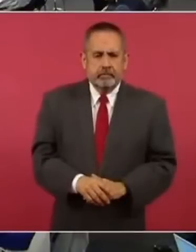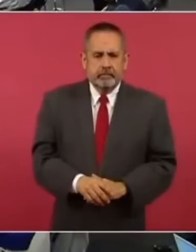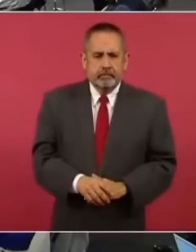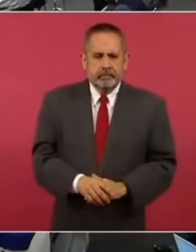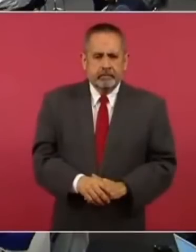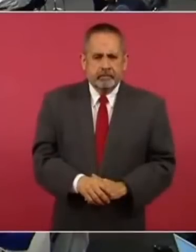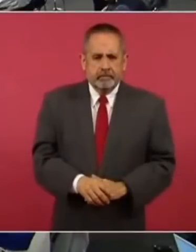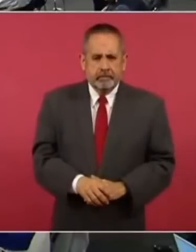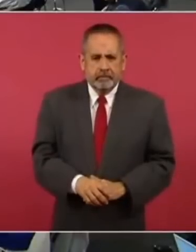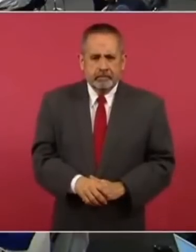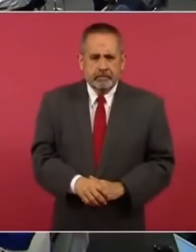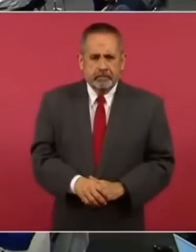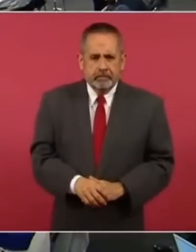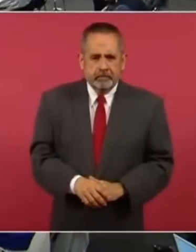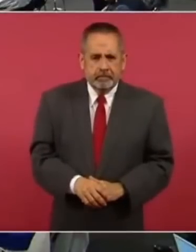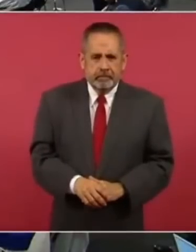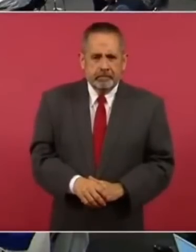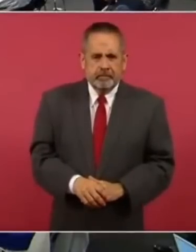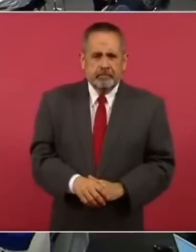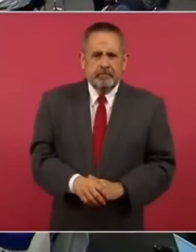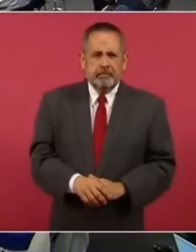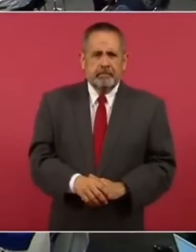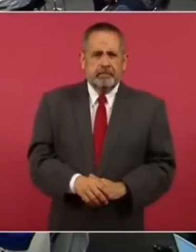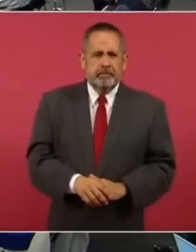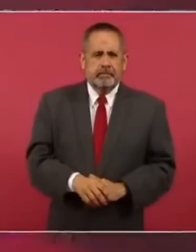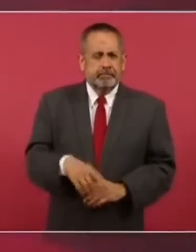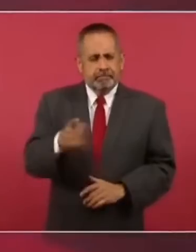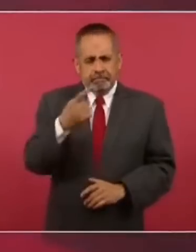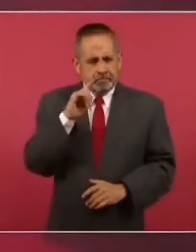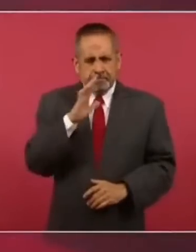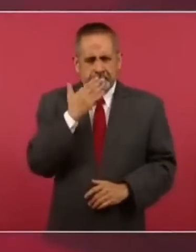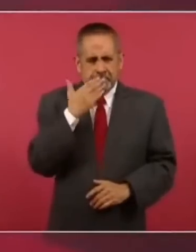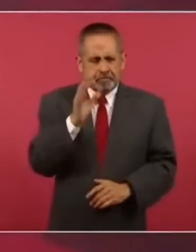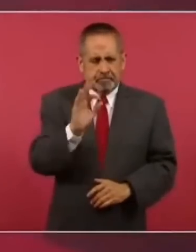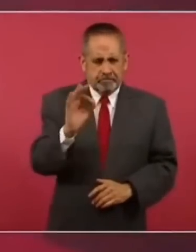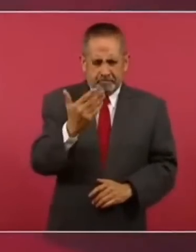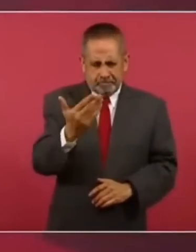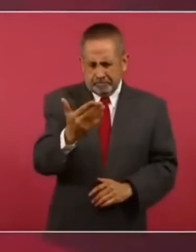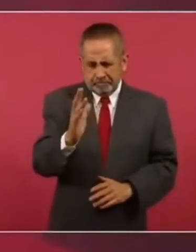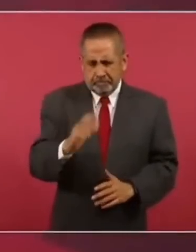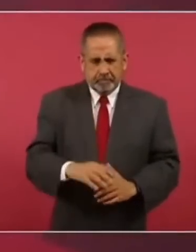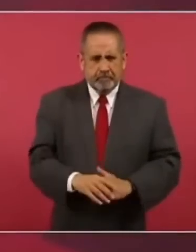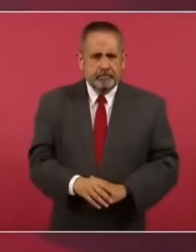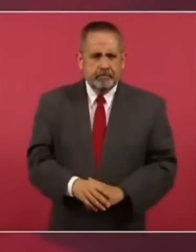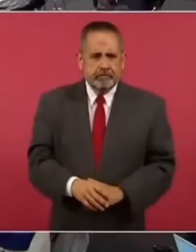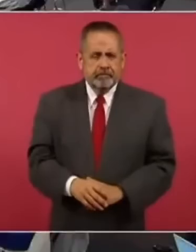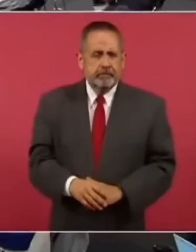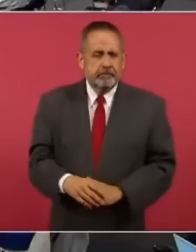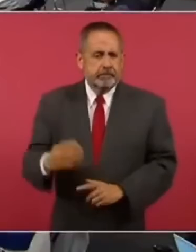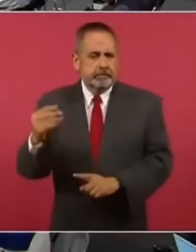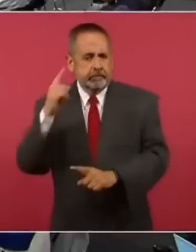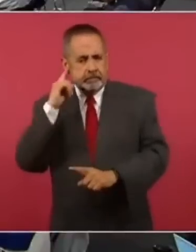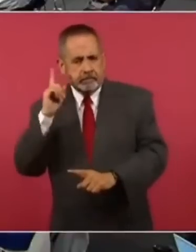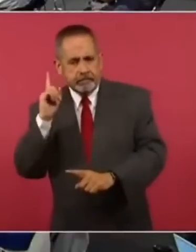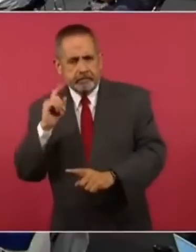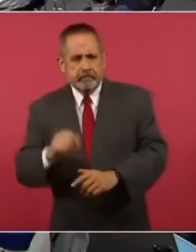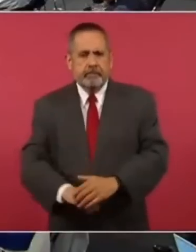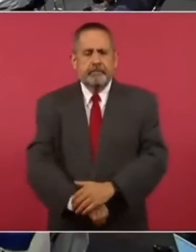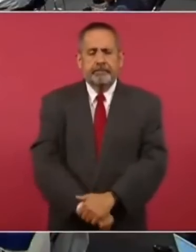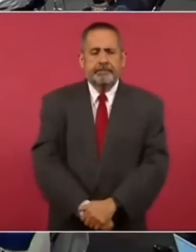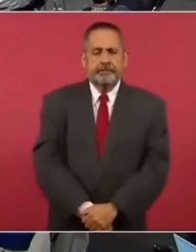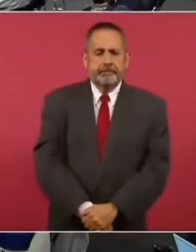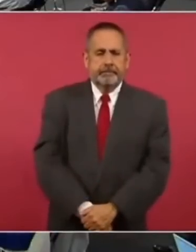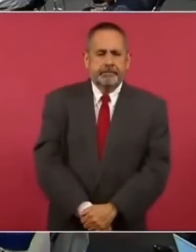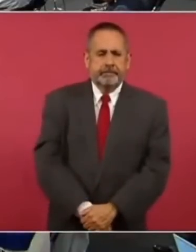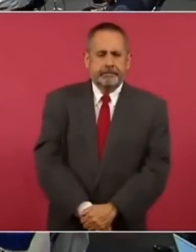¿Sobre la qué? La pasarela ayer el opositor. Ah, está muy bien eso. Están diciendo que es frenar a la cuarta transformación, es frenar